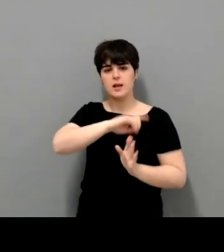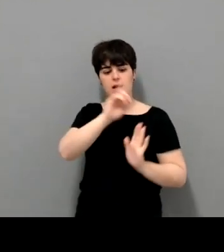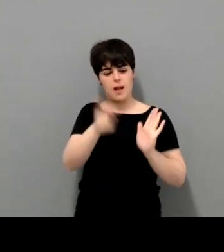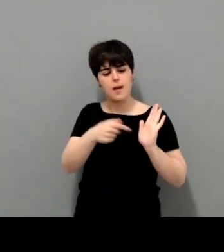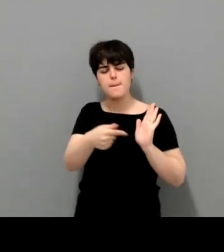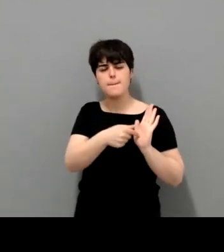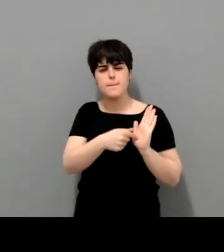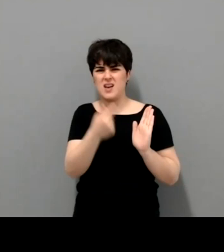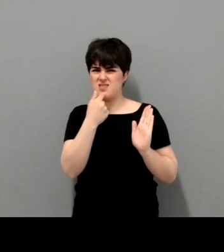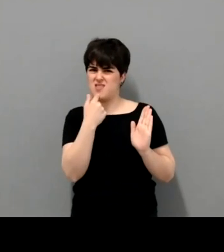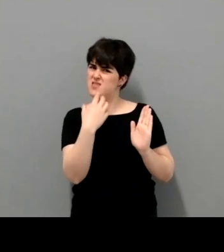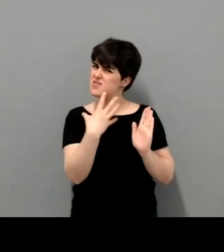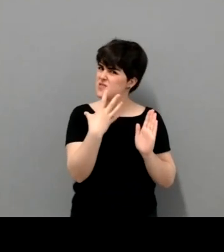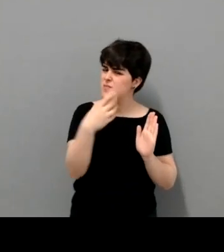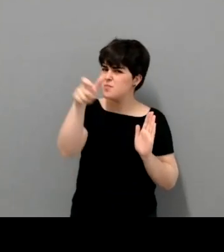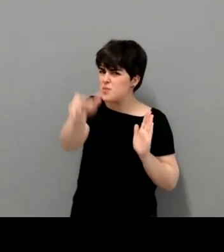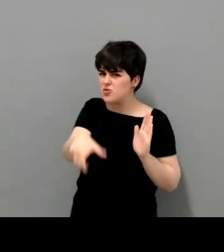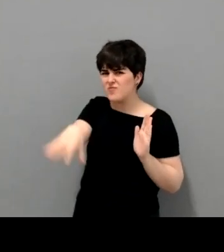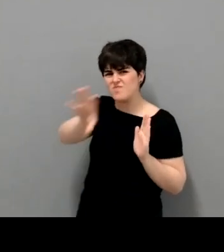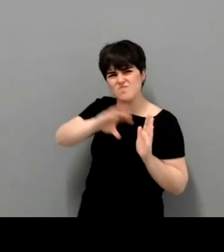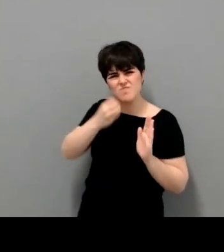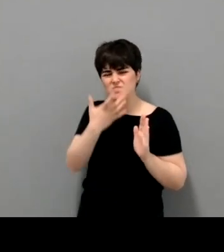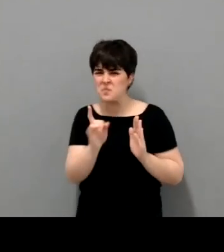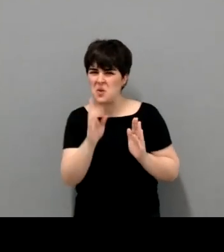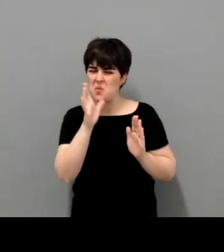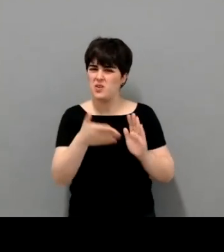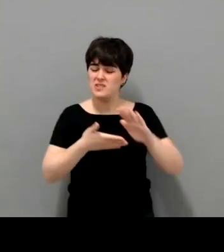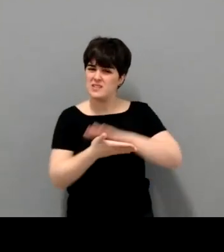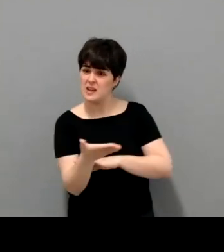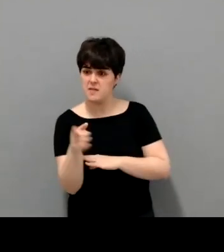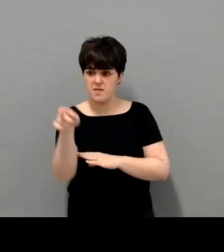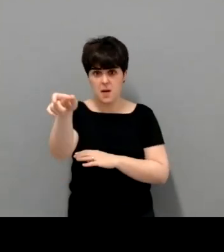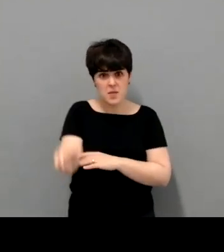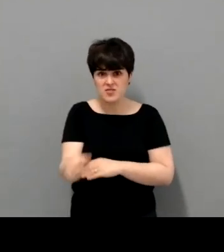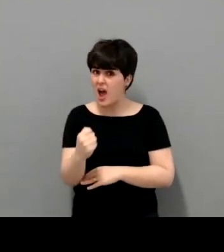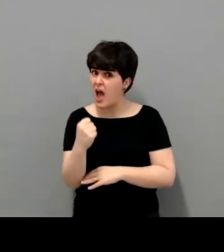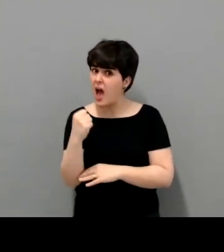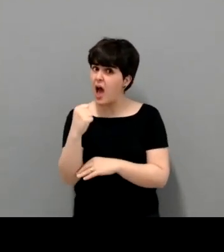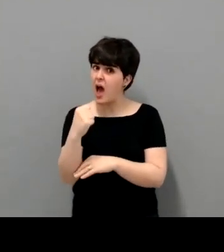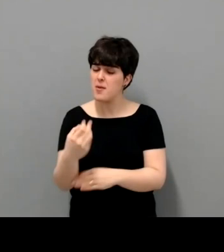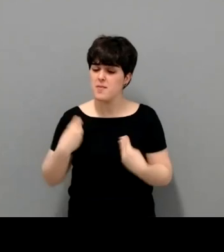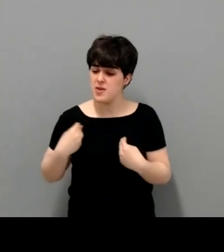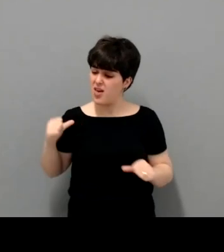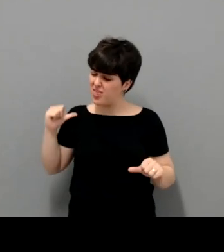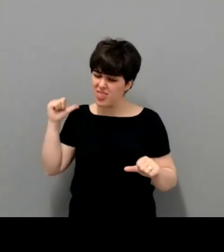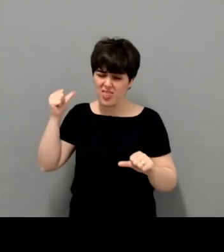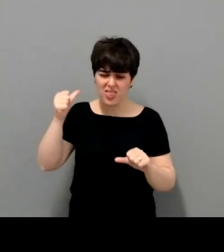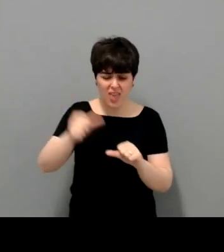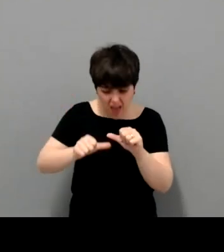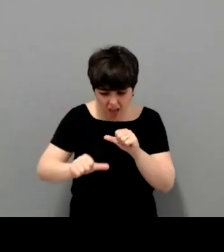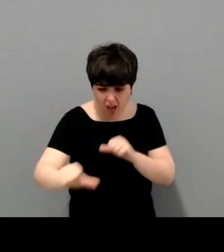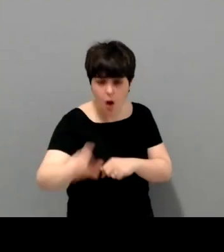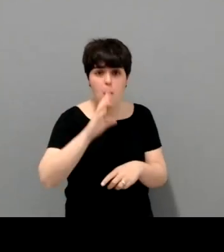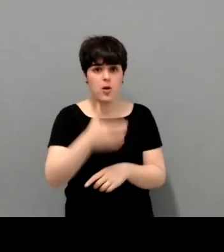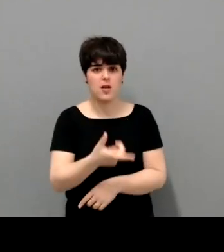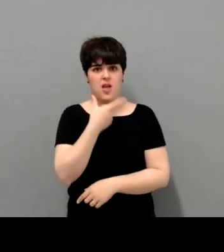que no se había entendido a una persona porque se había partido de la base que necesitaba apoyo para toda su vida solo por las dificultades de